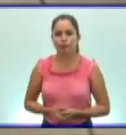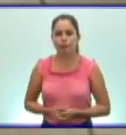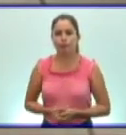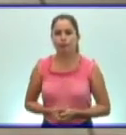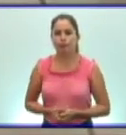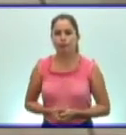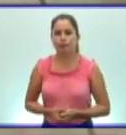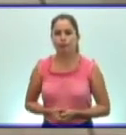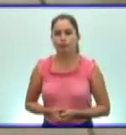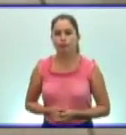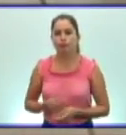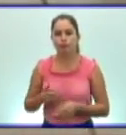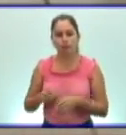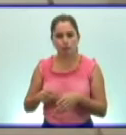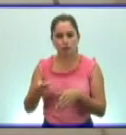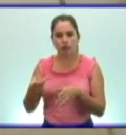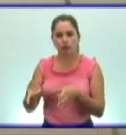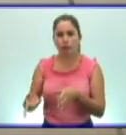Y añadimos